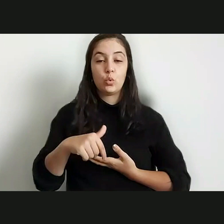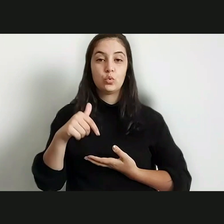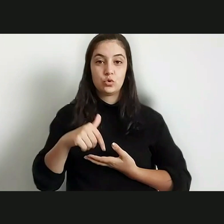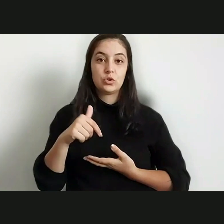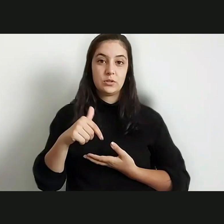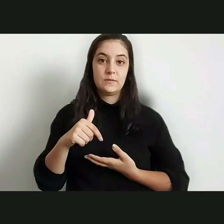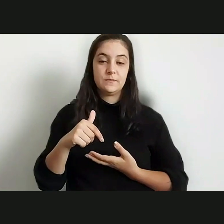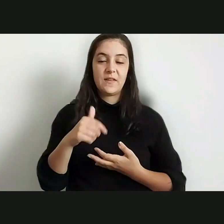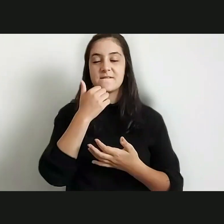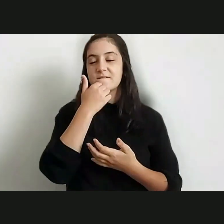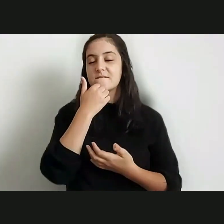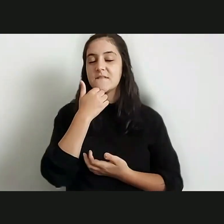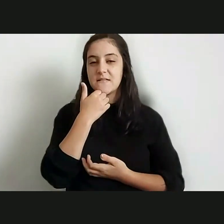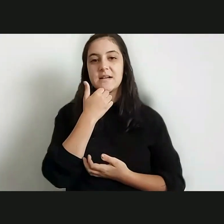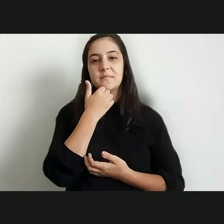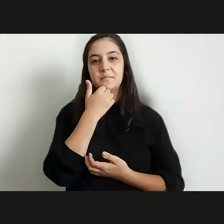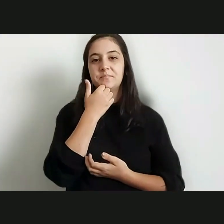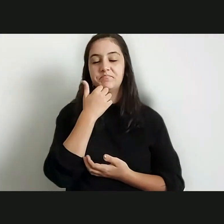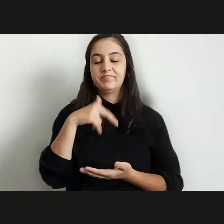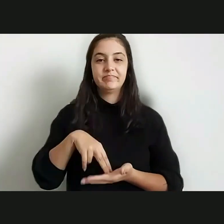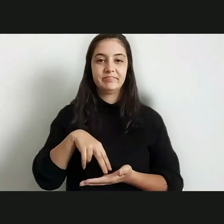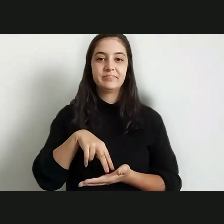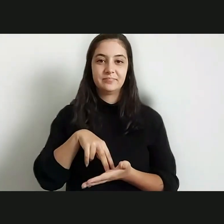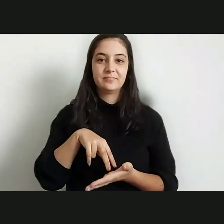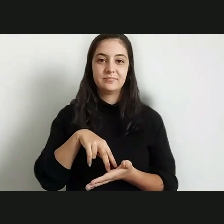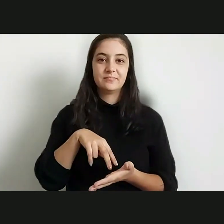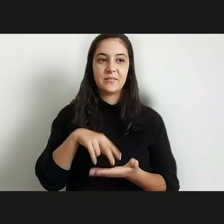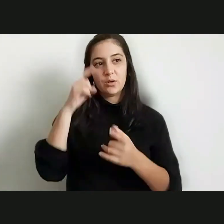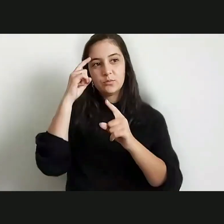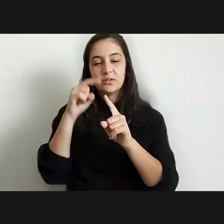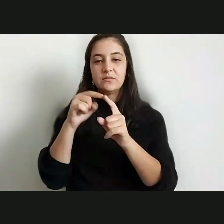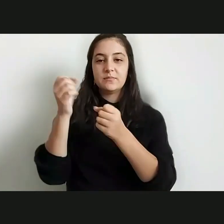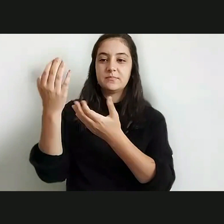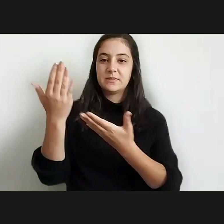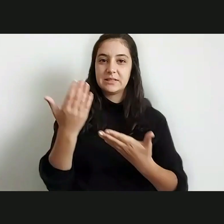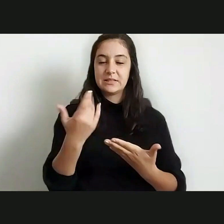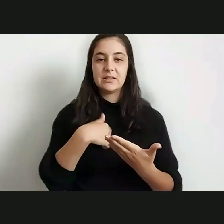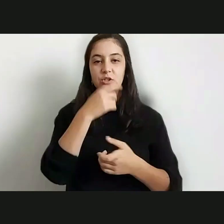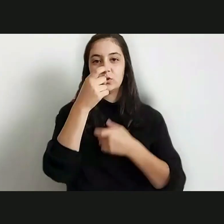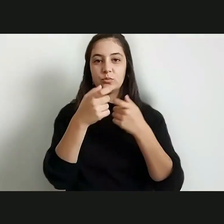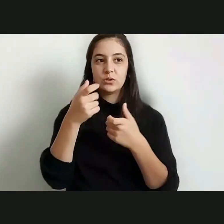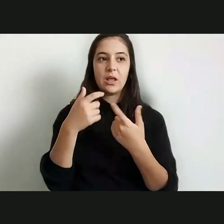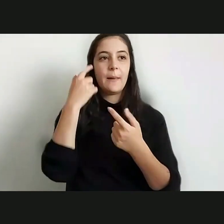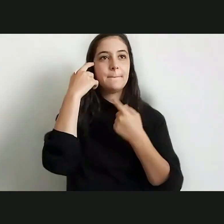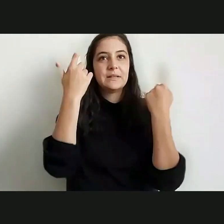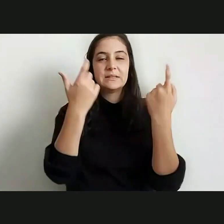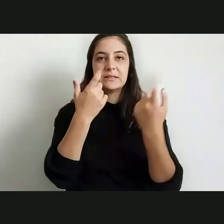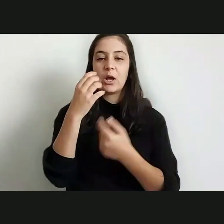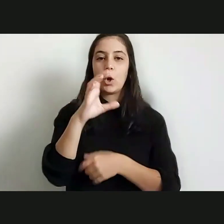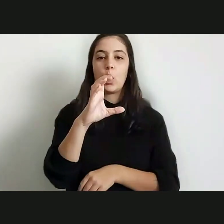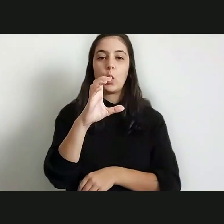um prazer estar aqui para apresentar os principais hallazgos da pesquisa da